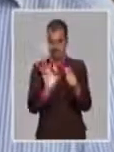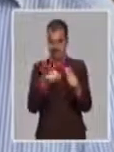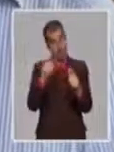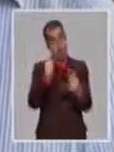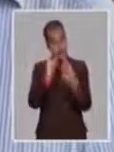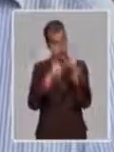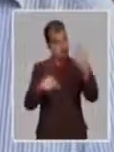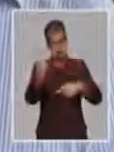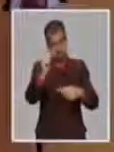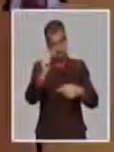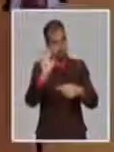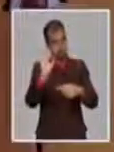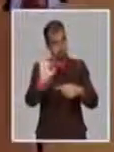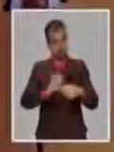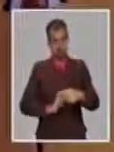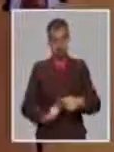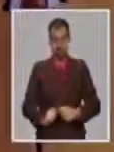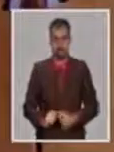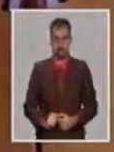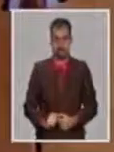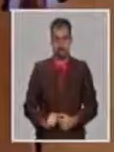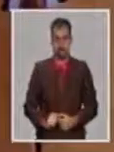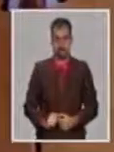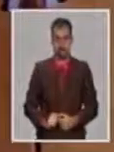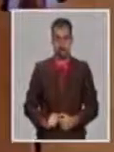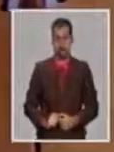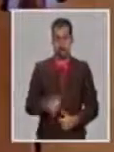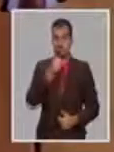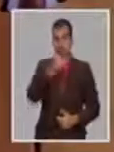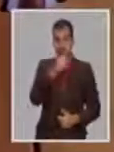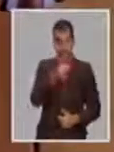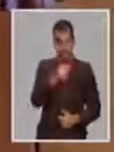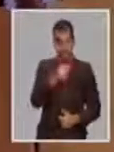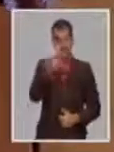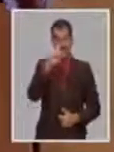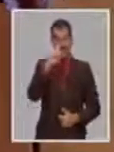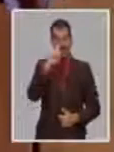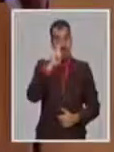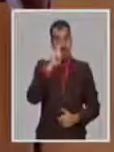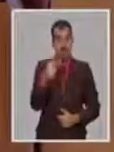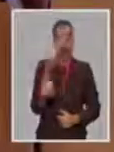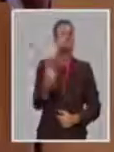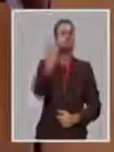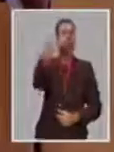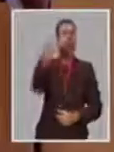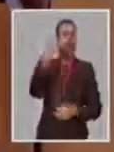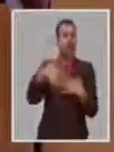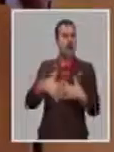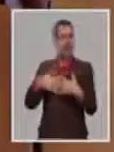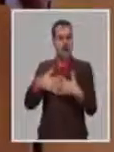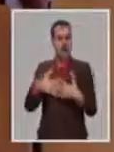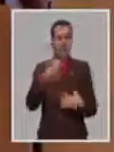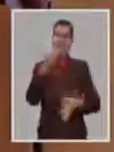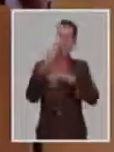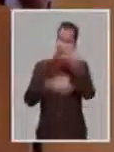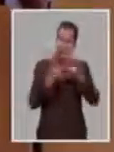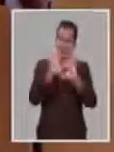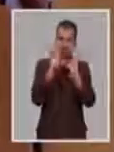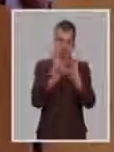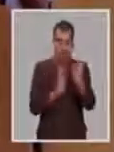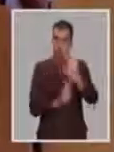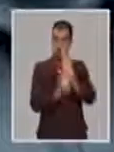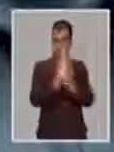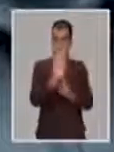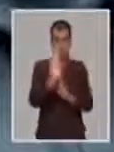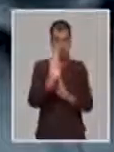principal de los candidatos vacunales. CNN no es el primer medio estadounidense que destaca los logros cubanos en